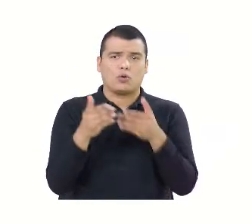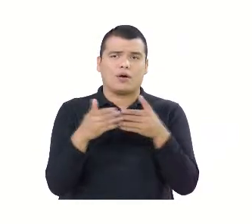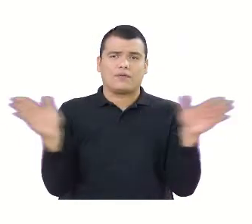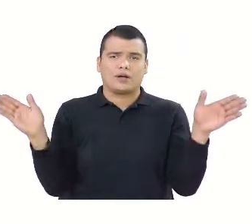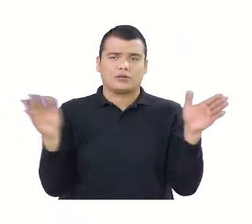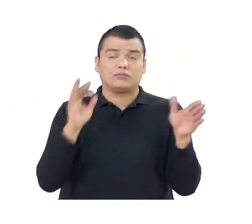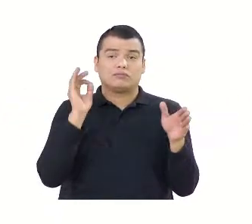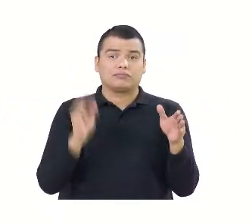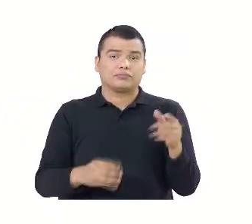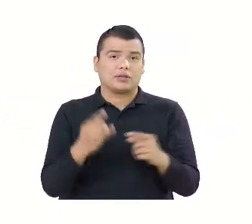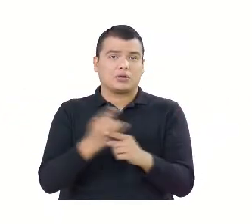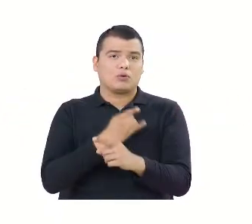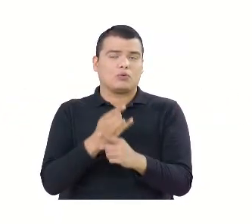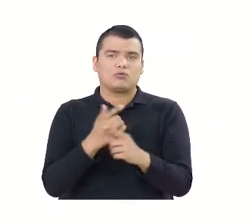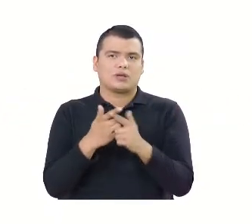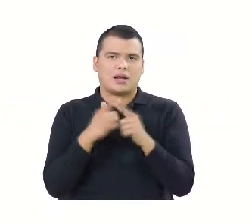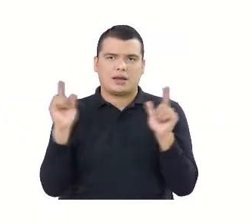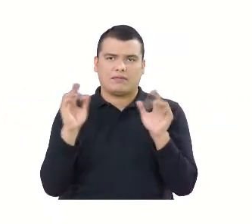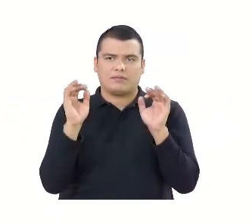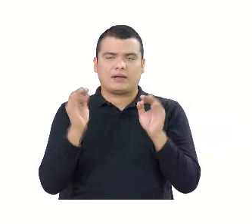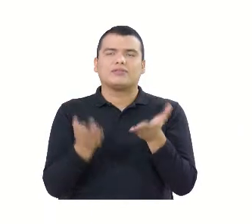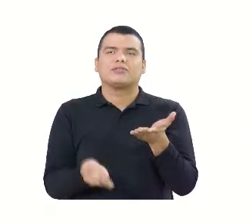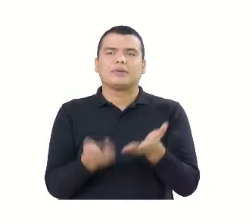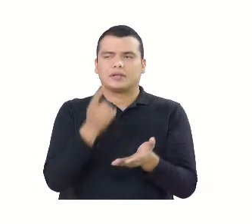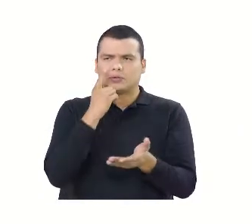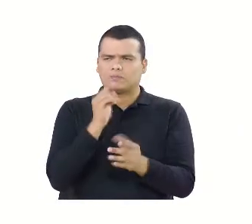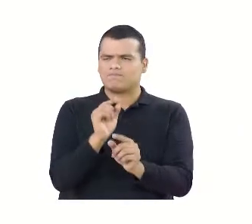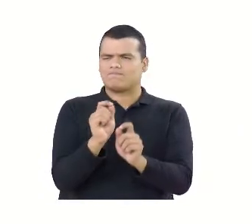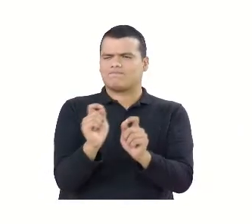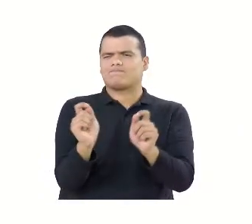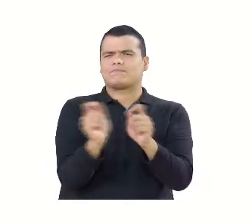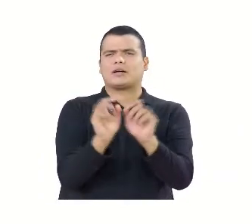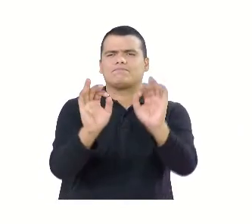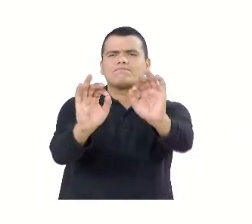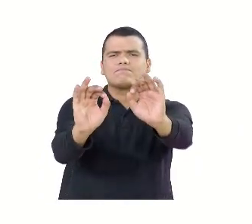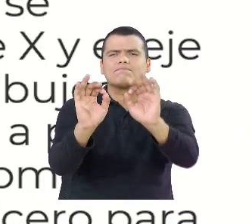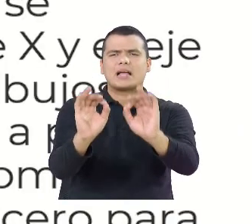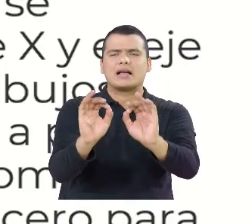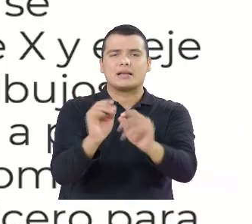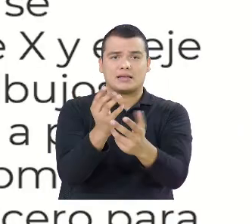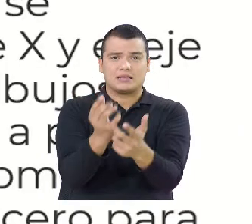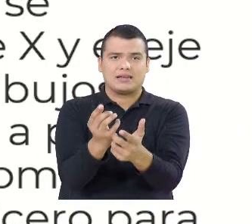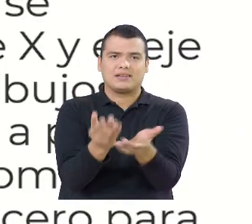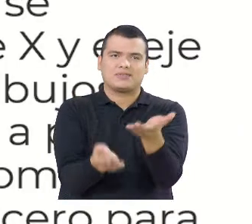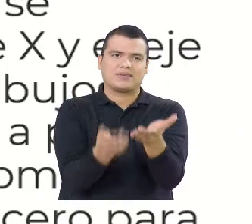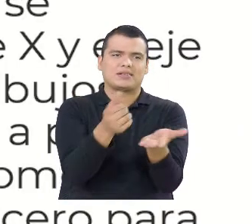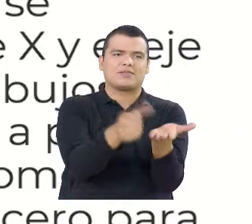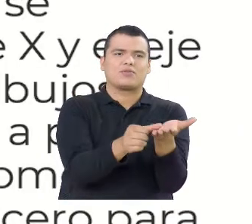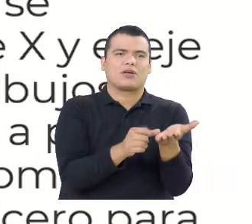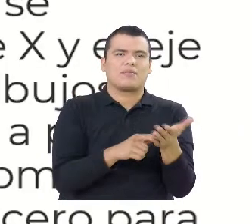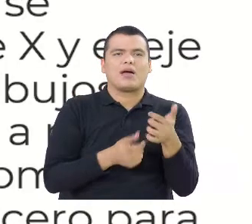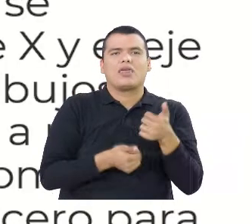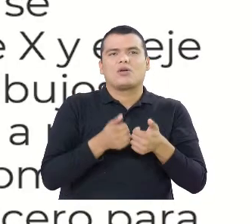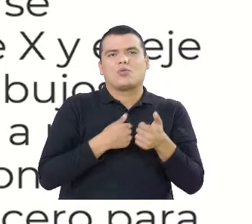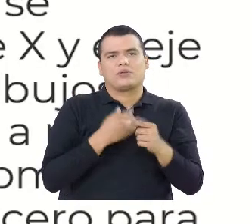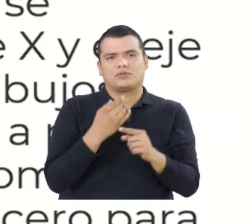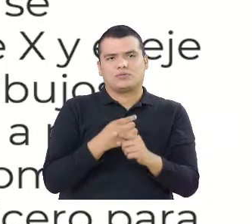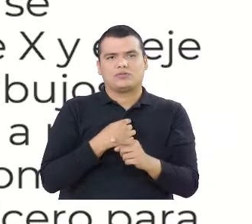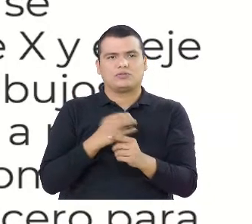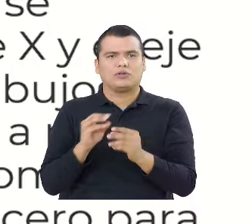Entonces, dependiendo de la precisión que uno quiera, pues va a tener diferentes software. Este es el que yo construí, lo